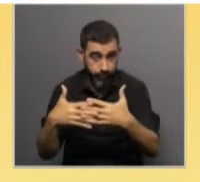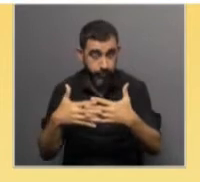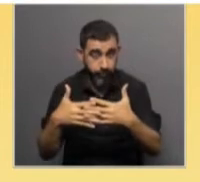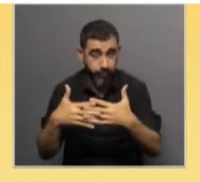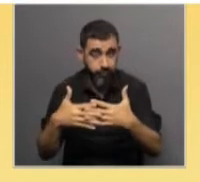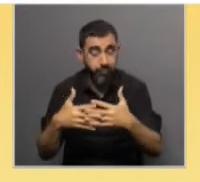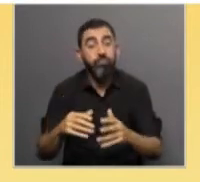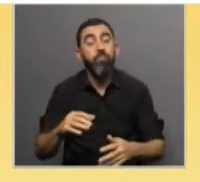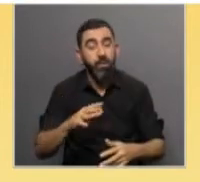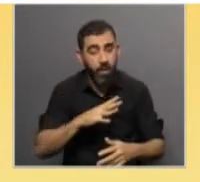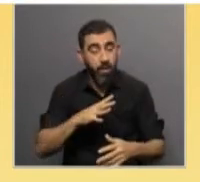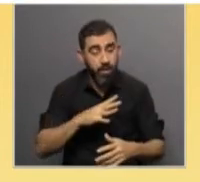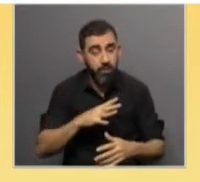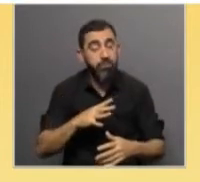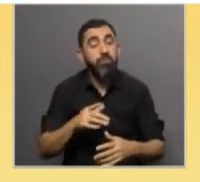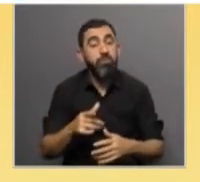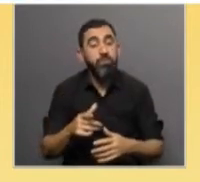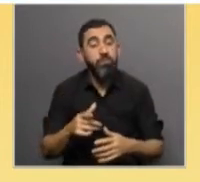hay una escuela